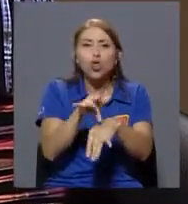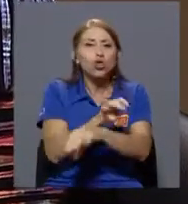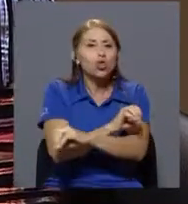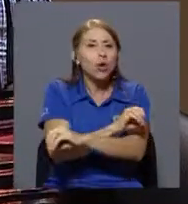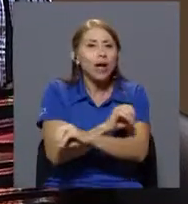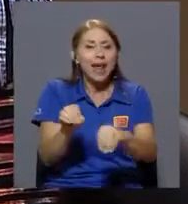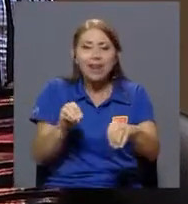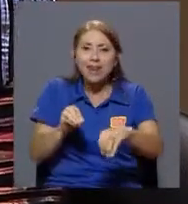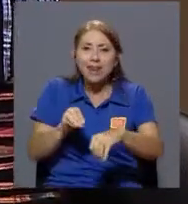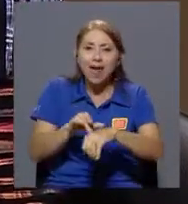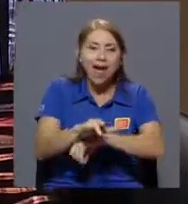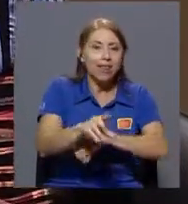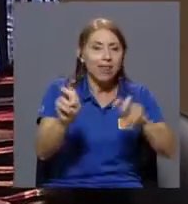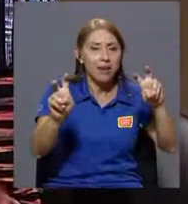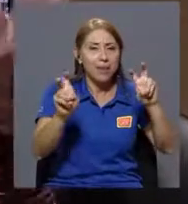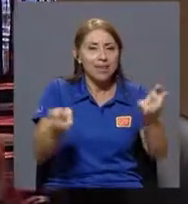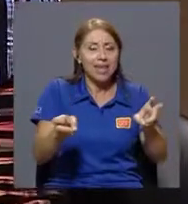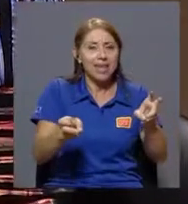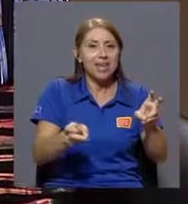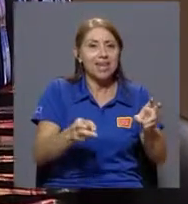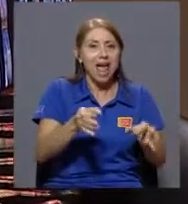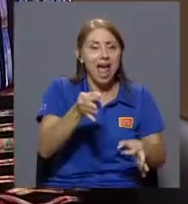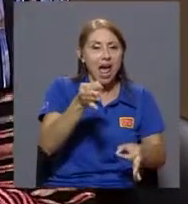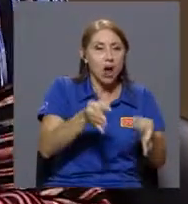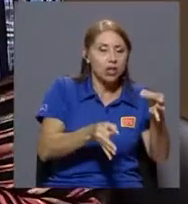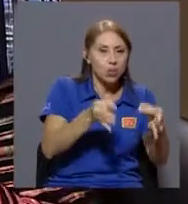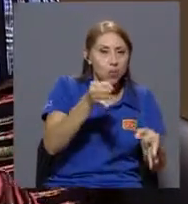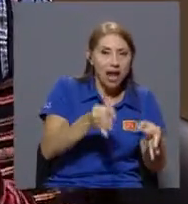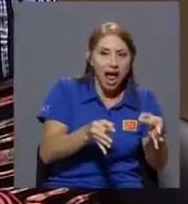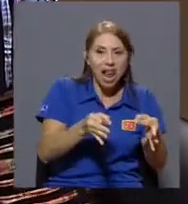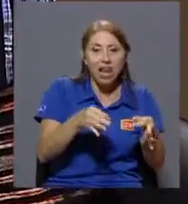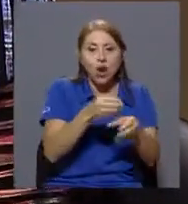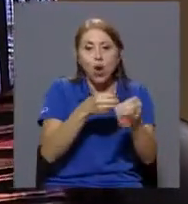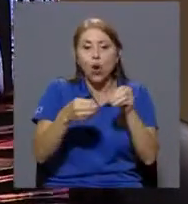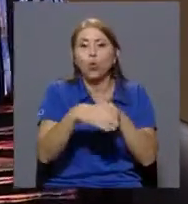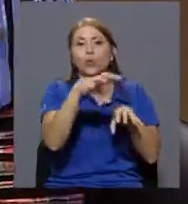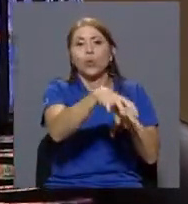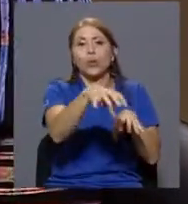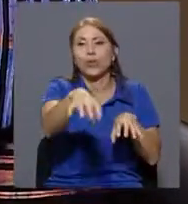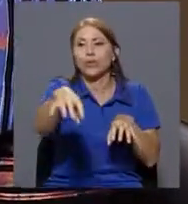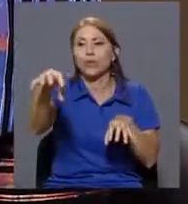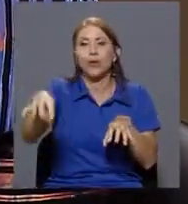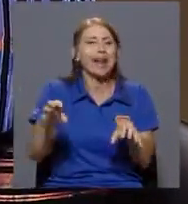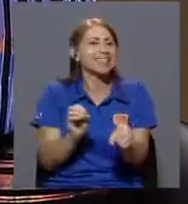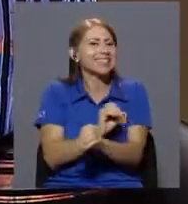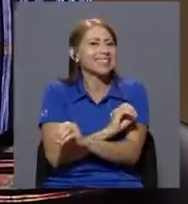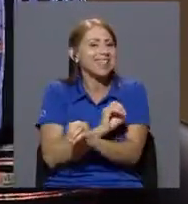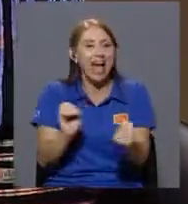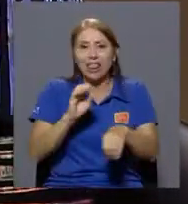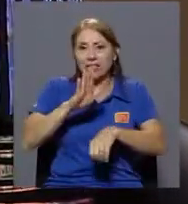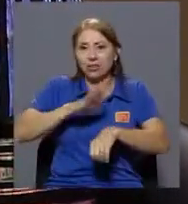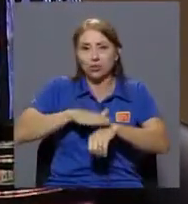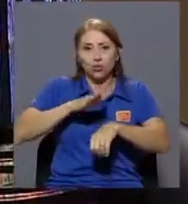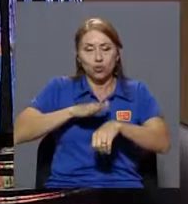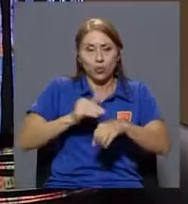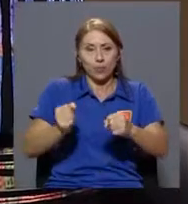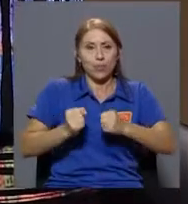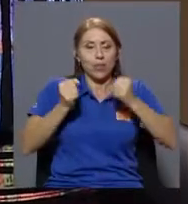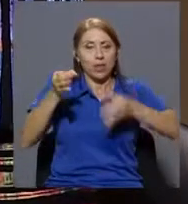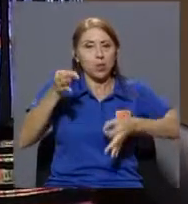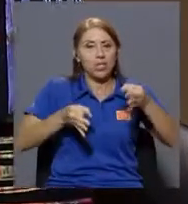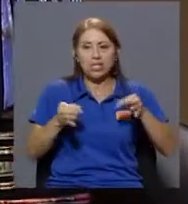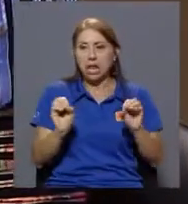materia jurisdiccional, ni del número de tribunales, ni nada de la materia esencial de un Poder